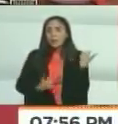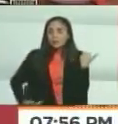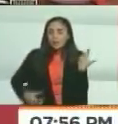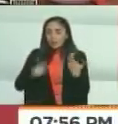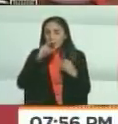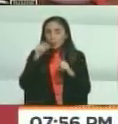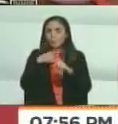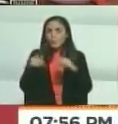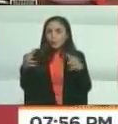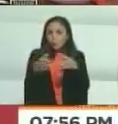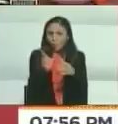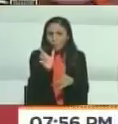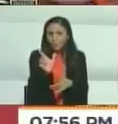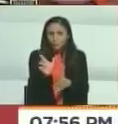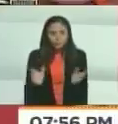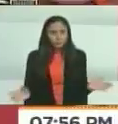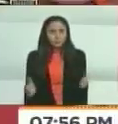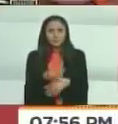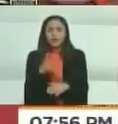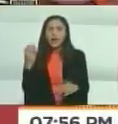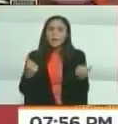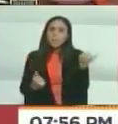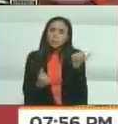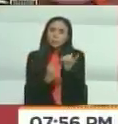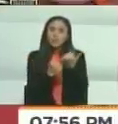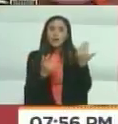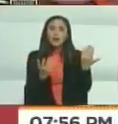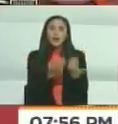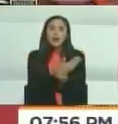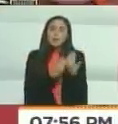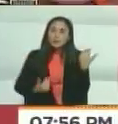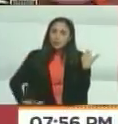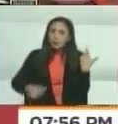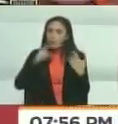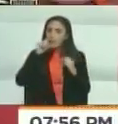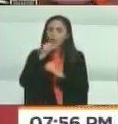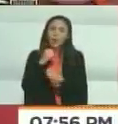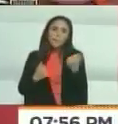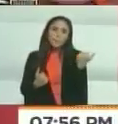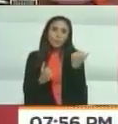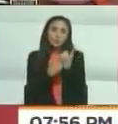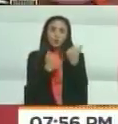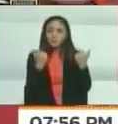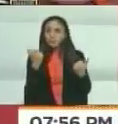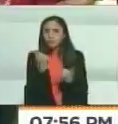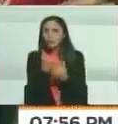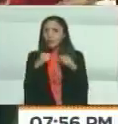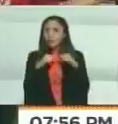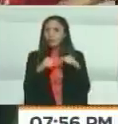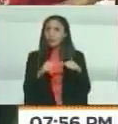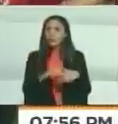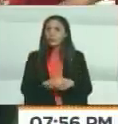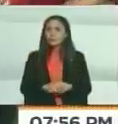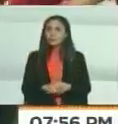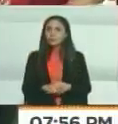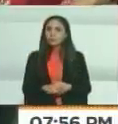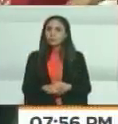el Partido Socialista Unido de Venezuela tenía que dar la cara, tenía que estar al frente de esta batalla, y así